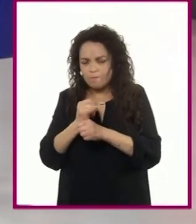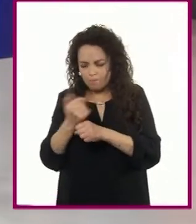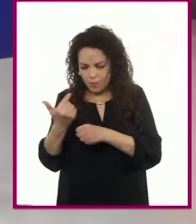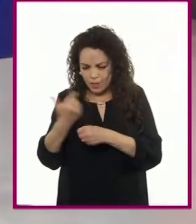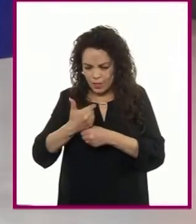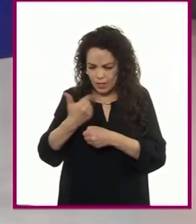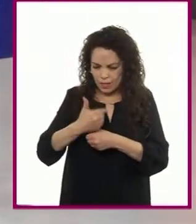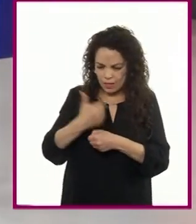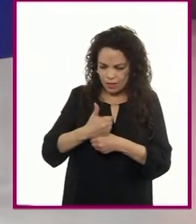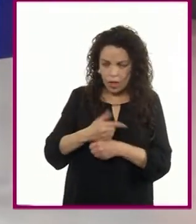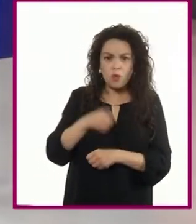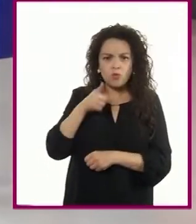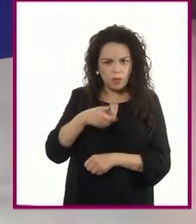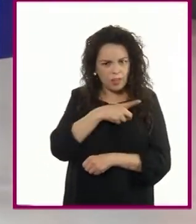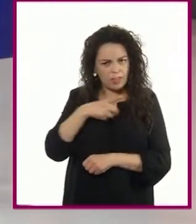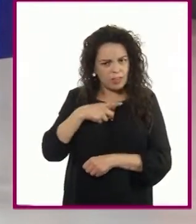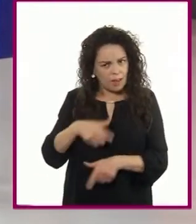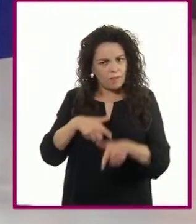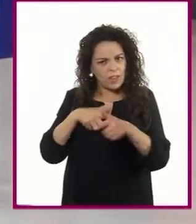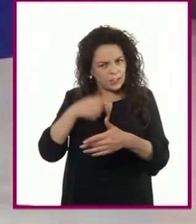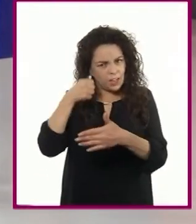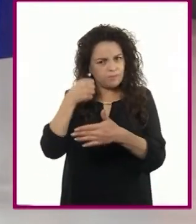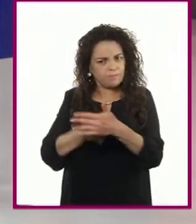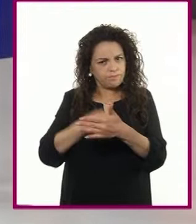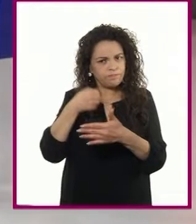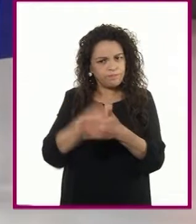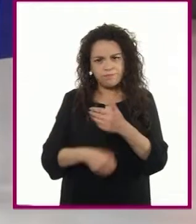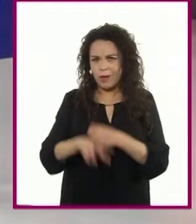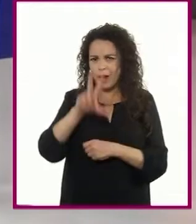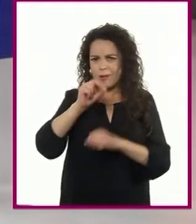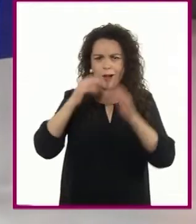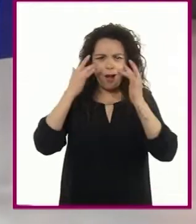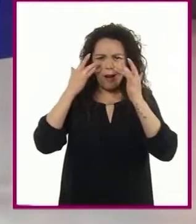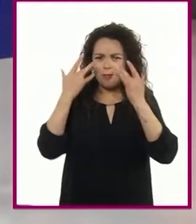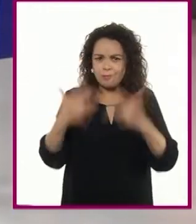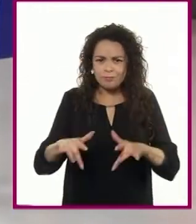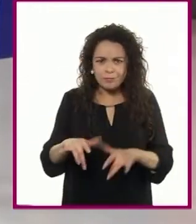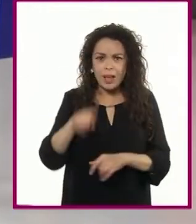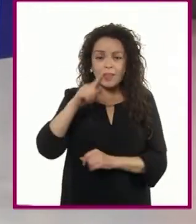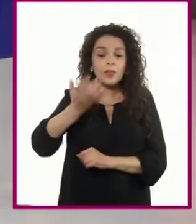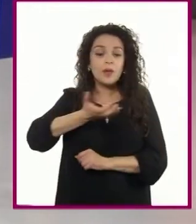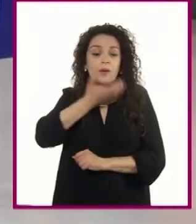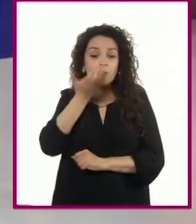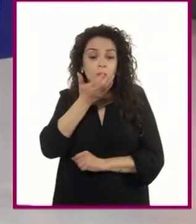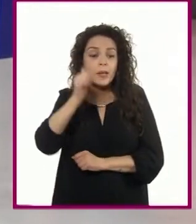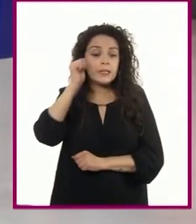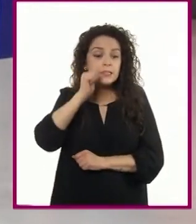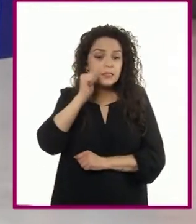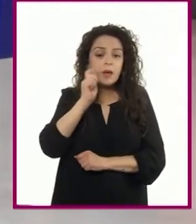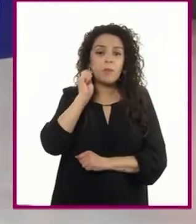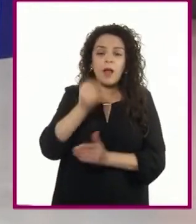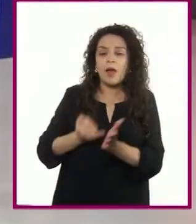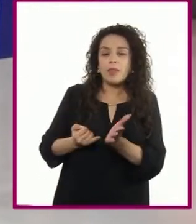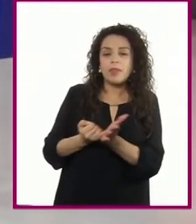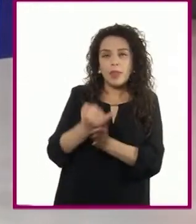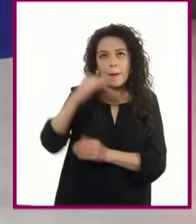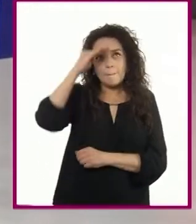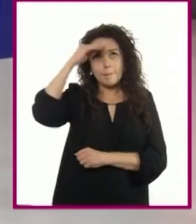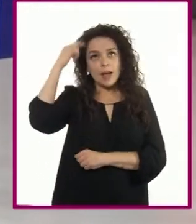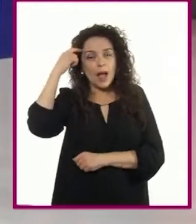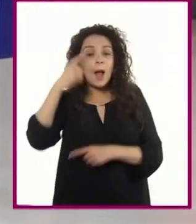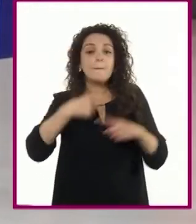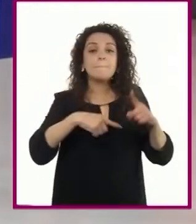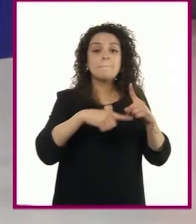rindas, pase lo que pase, que generes hábitos saludables mediante la toma de decisiones positivas y así